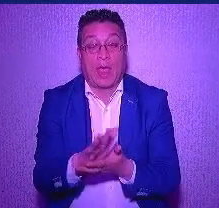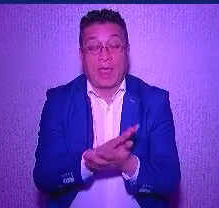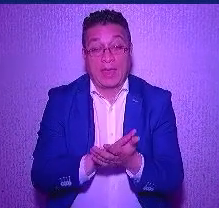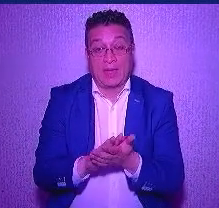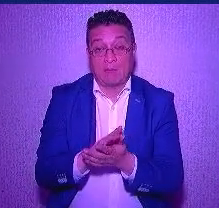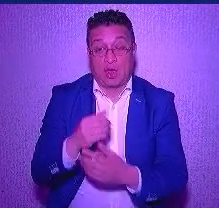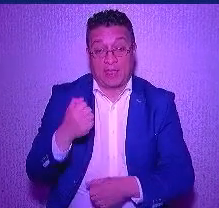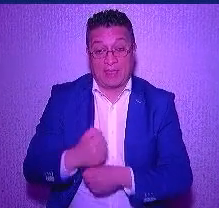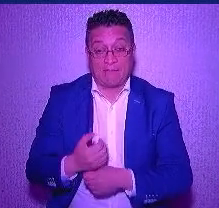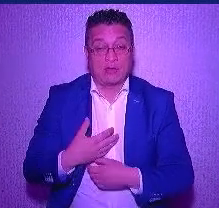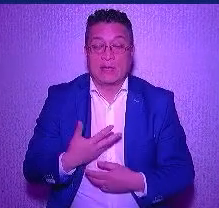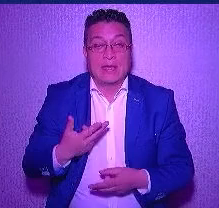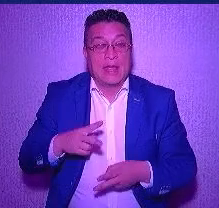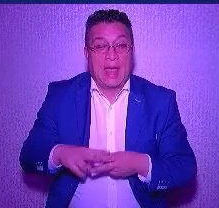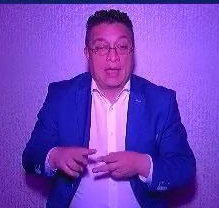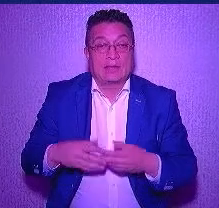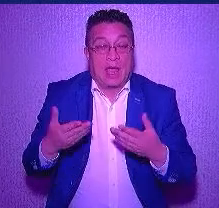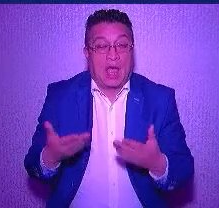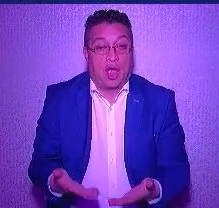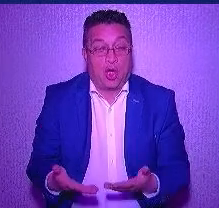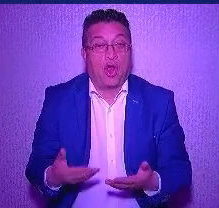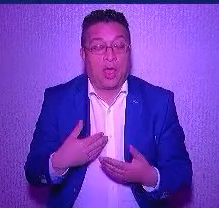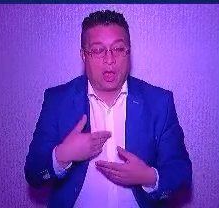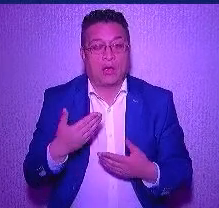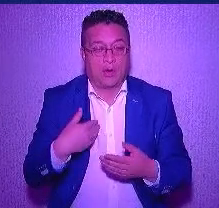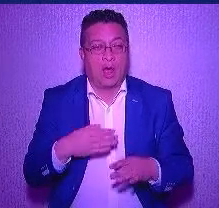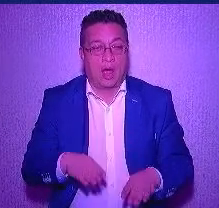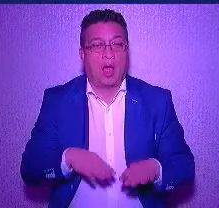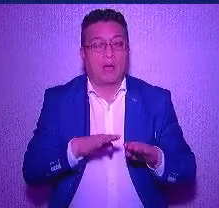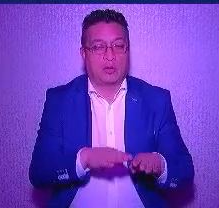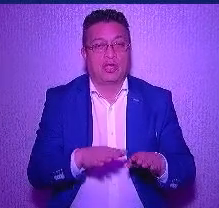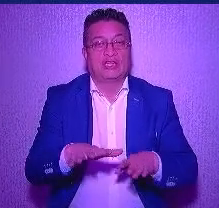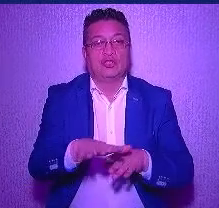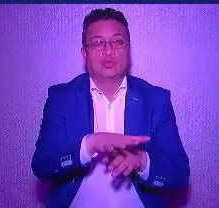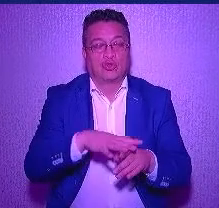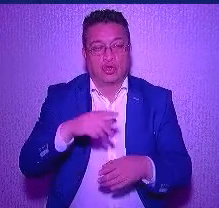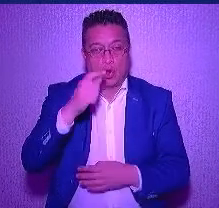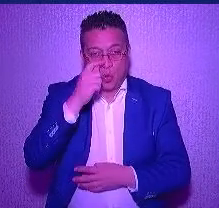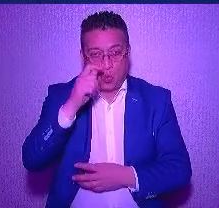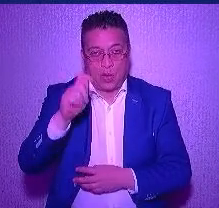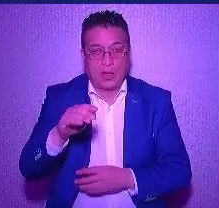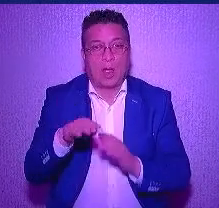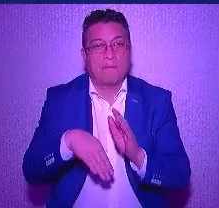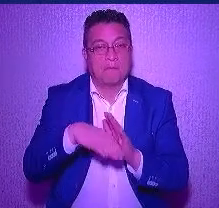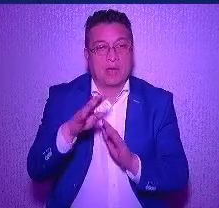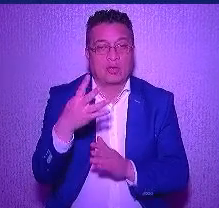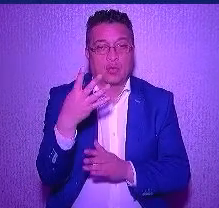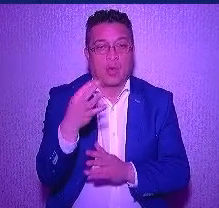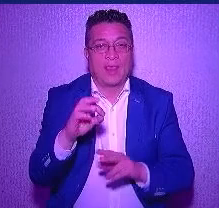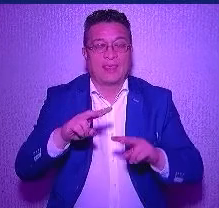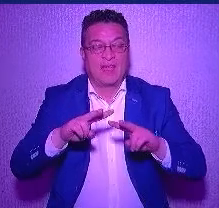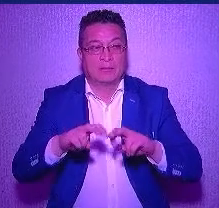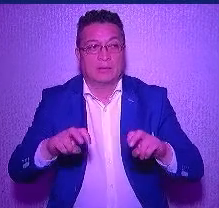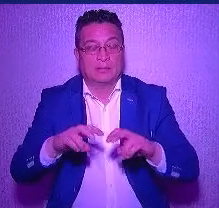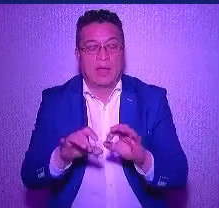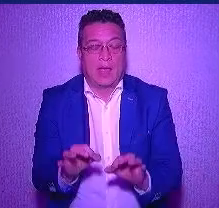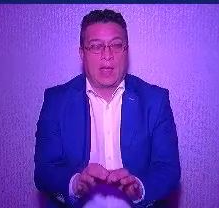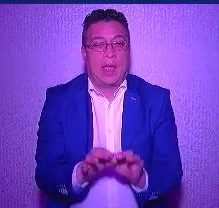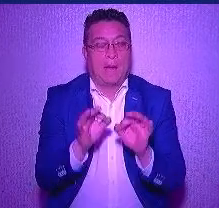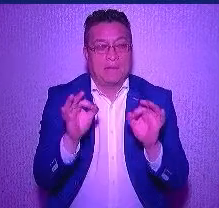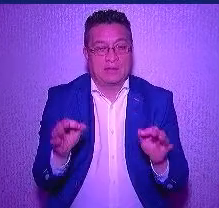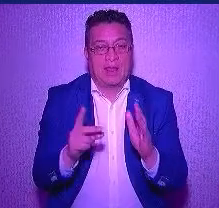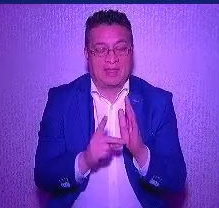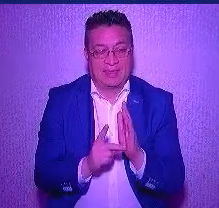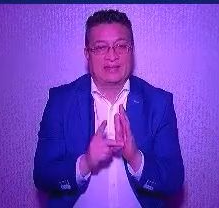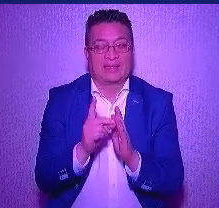hacemos en este momento estamos apoyando la situación en Ucrania tenemos más de 40 analistas específicos de investigación y desarrollo